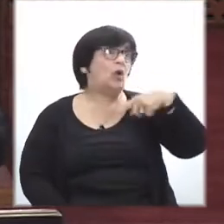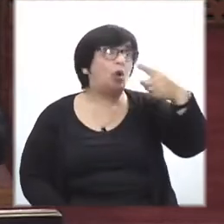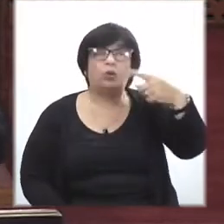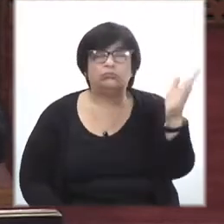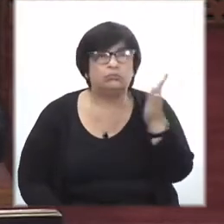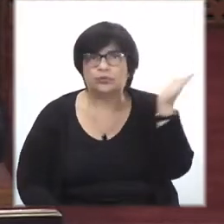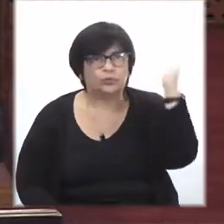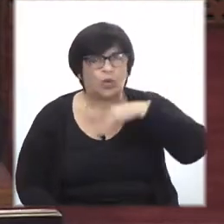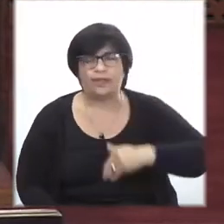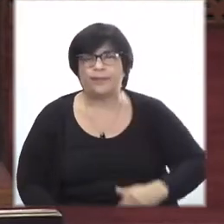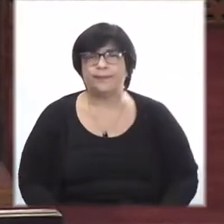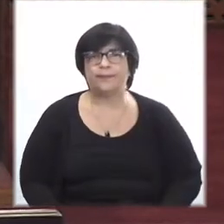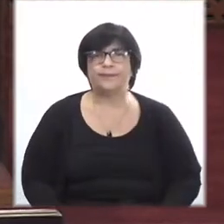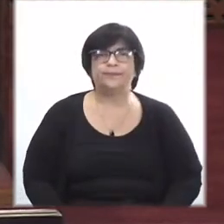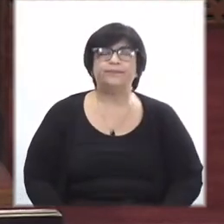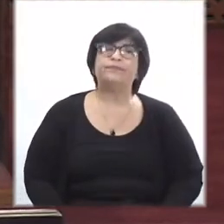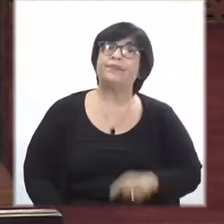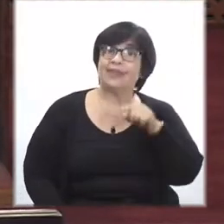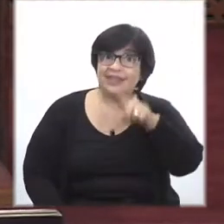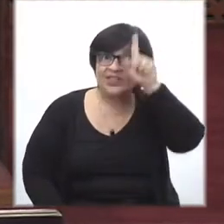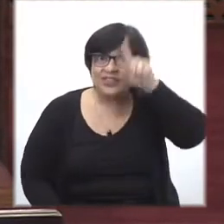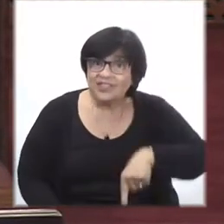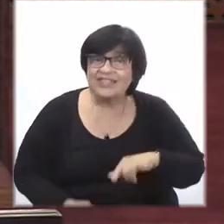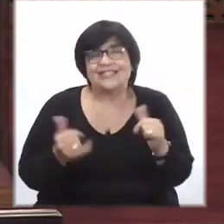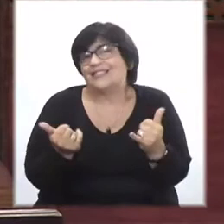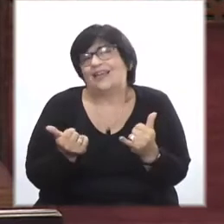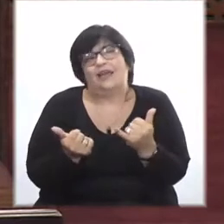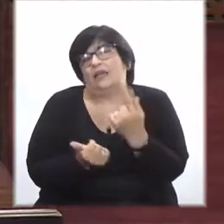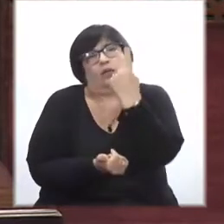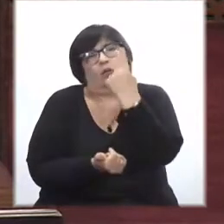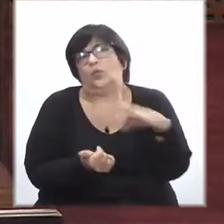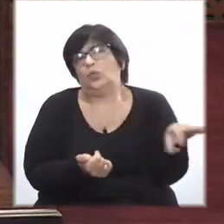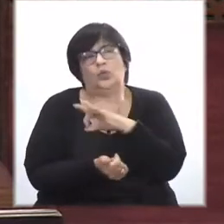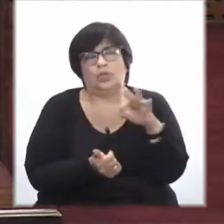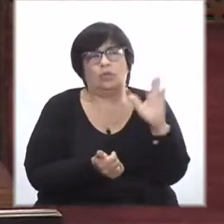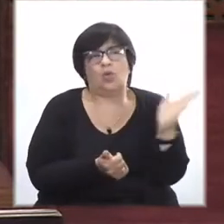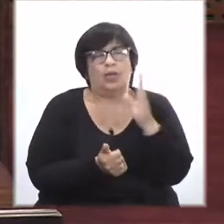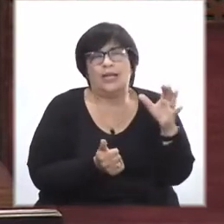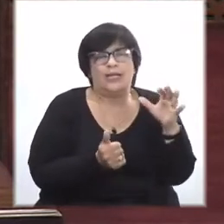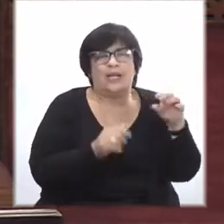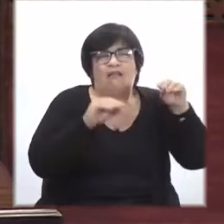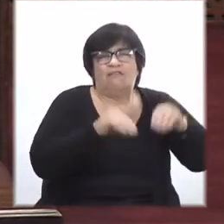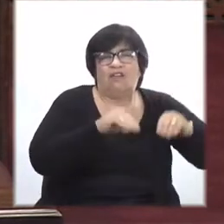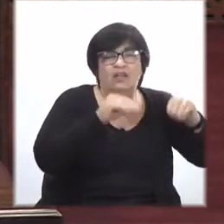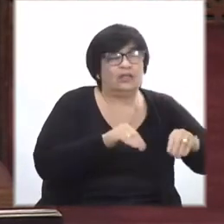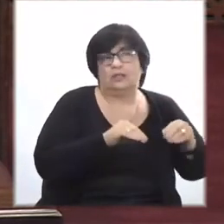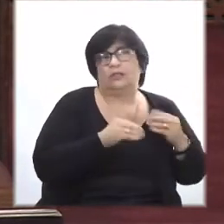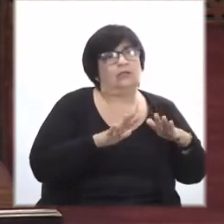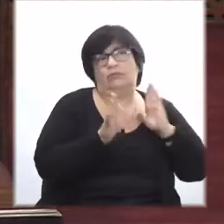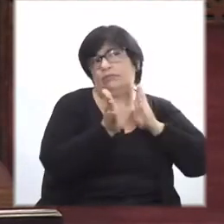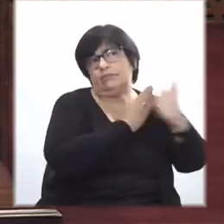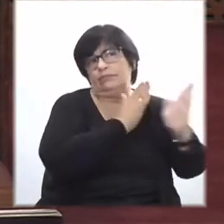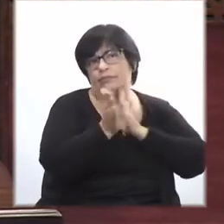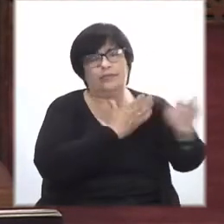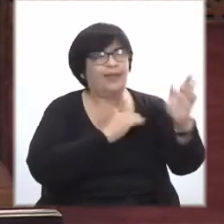producción no privilegiados. Esto determina inexorablemente que nuestros pequeños y medianos productores vegeten o bien abandonen el campo y la